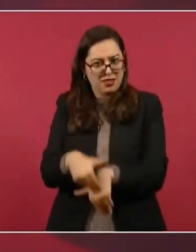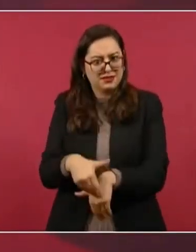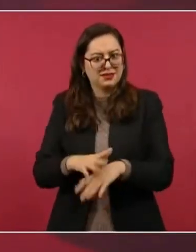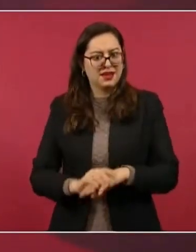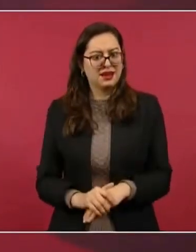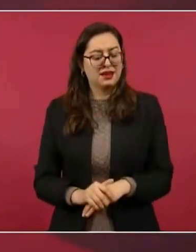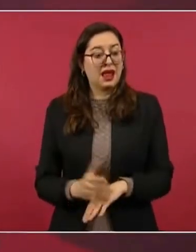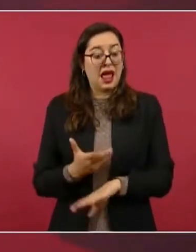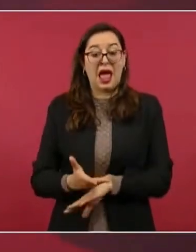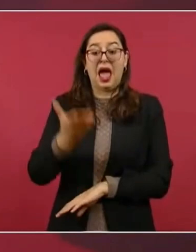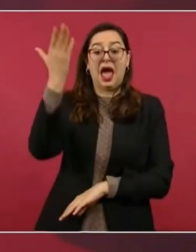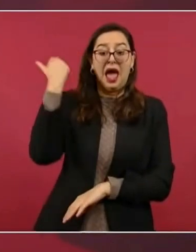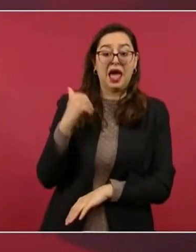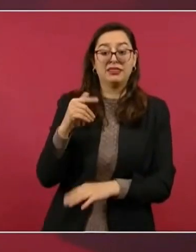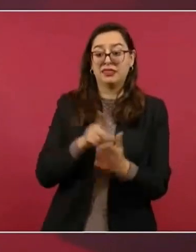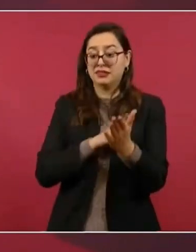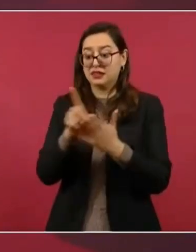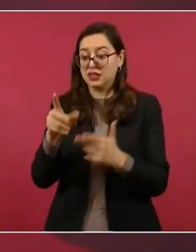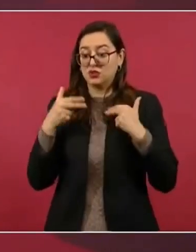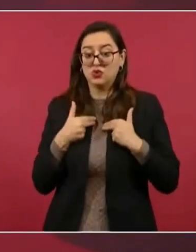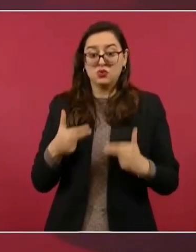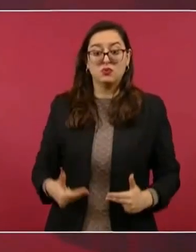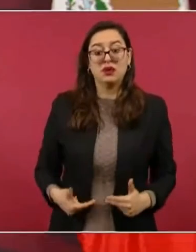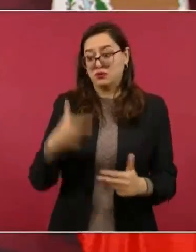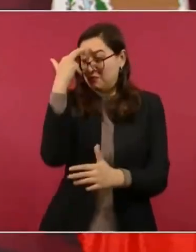Así era.